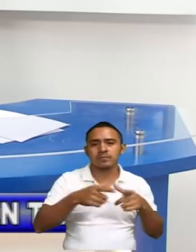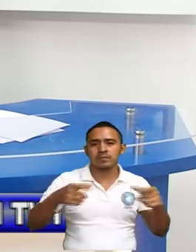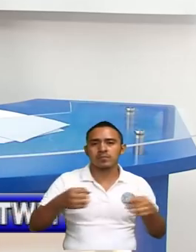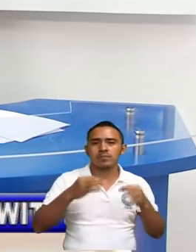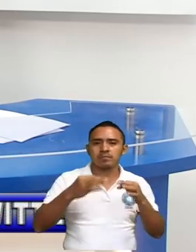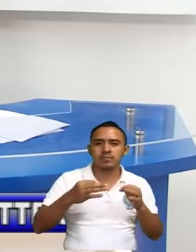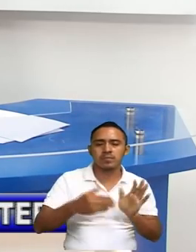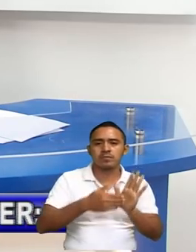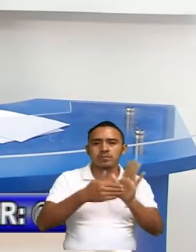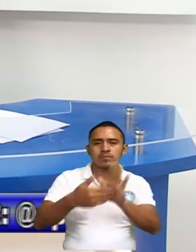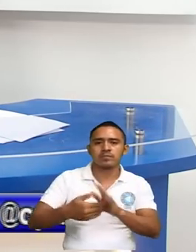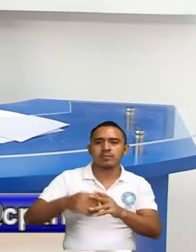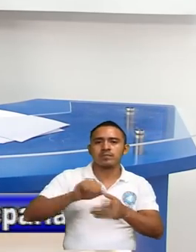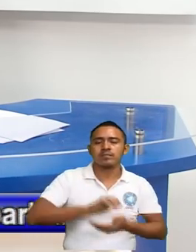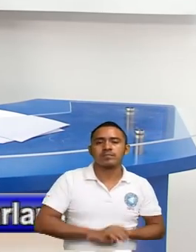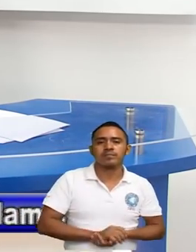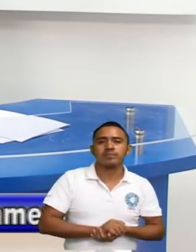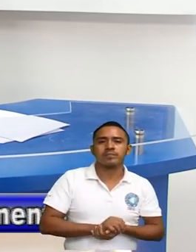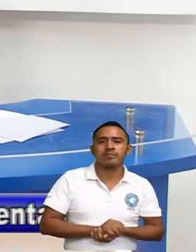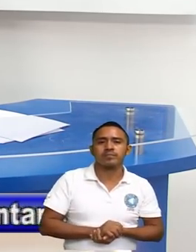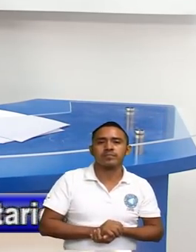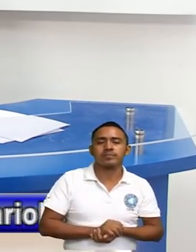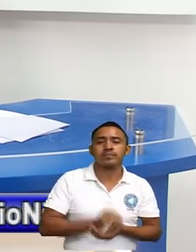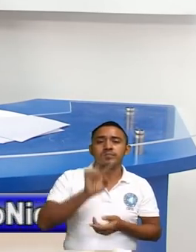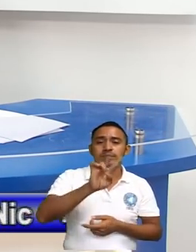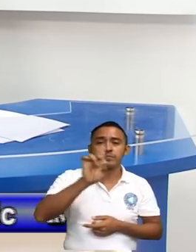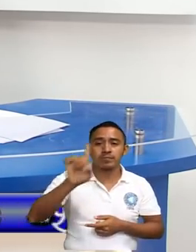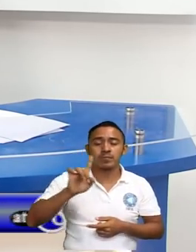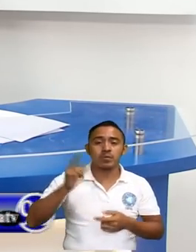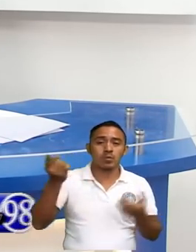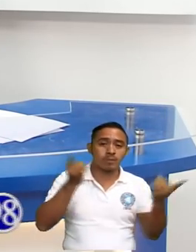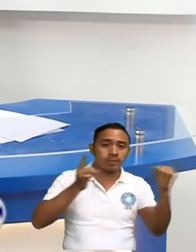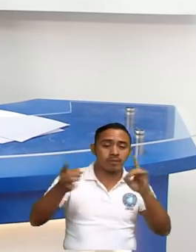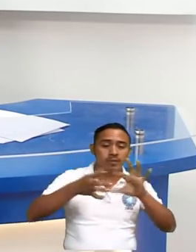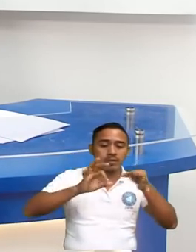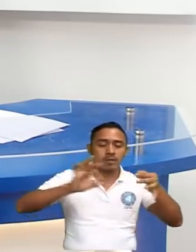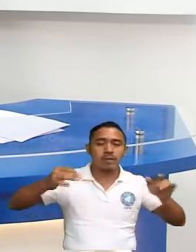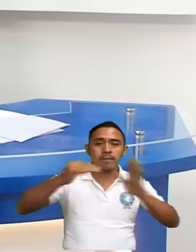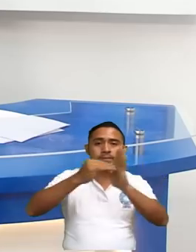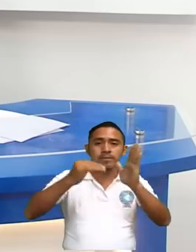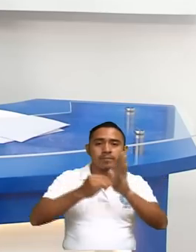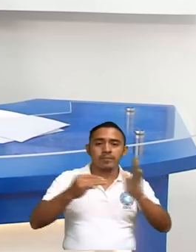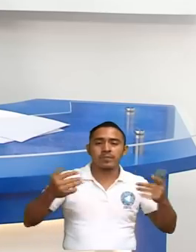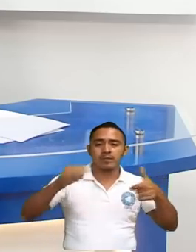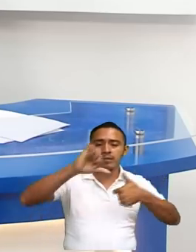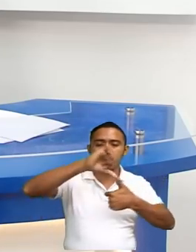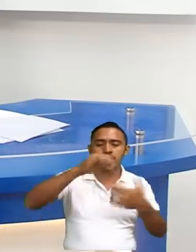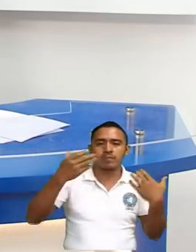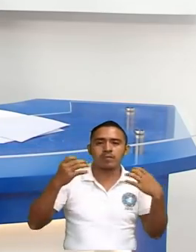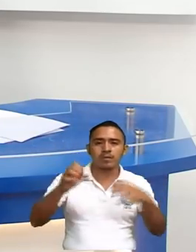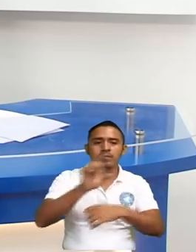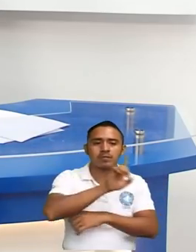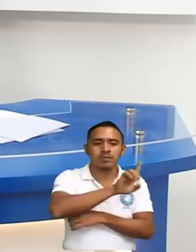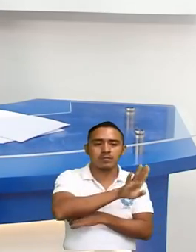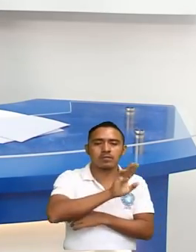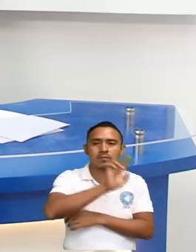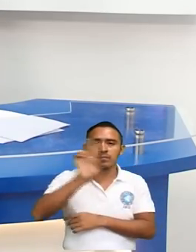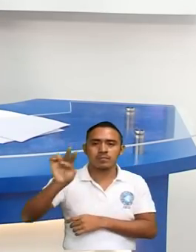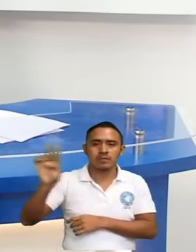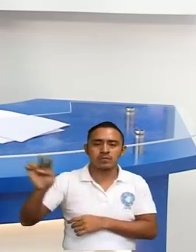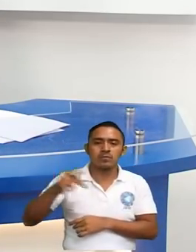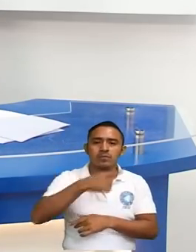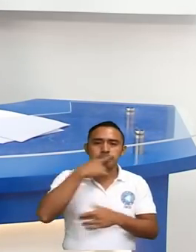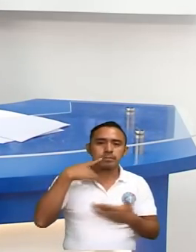país como en la segunda vigésima primera Olimpiada de Matemáticas de Centroamérica y del Caribe, que se realizará del 14 al 22 de junio